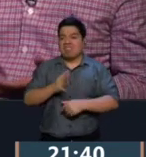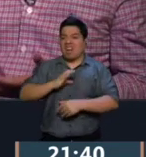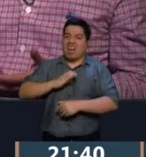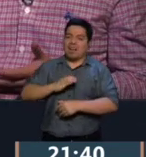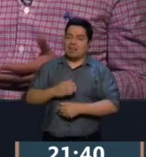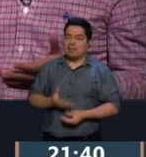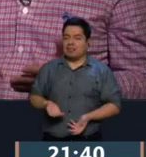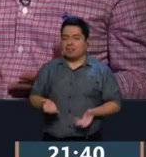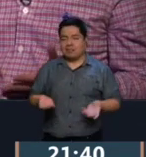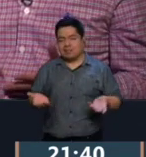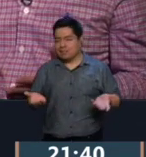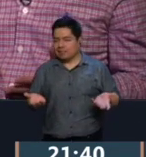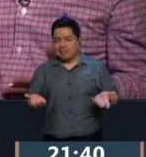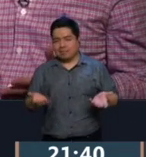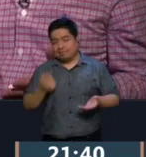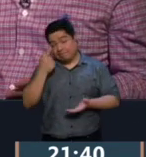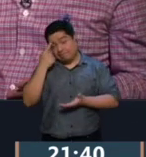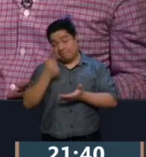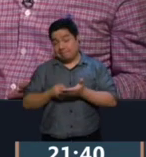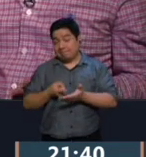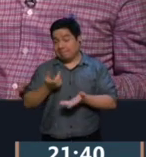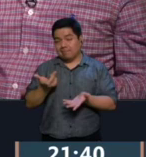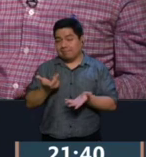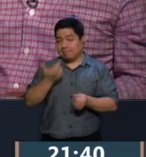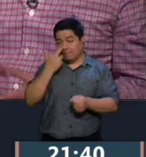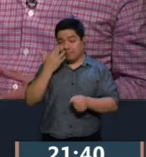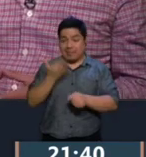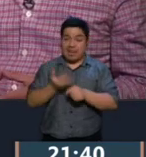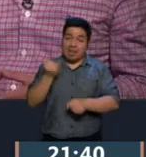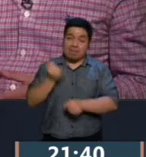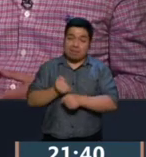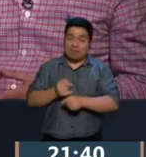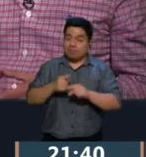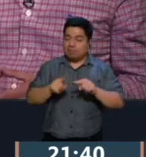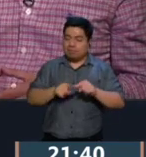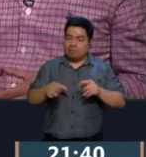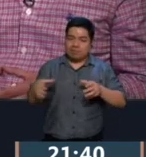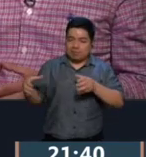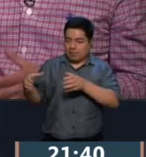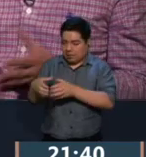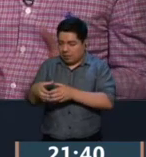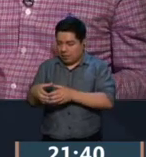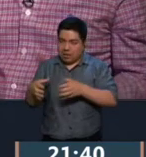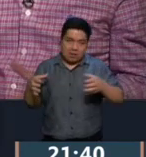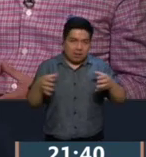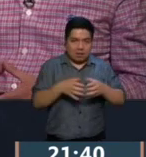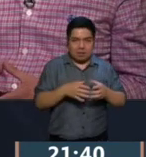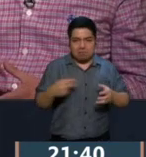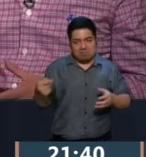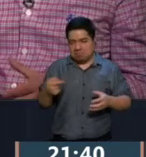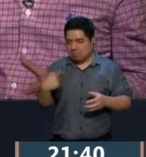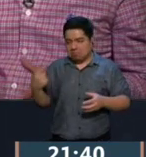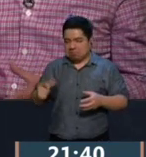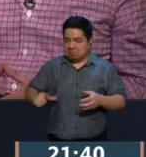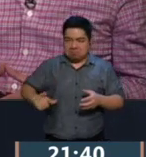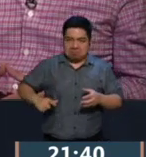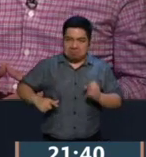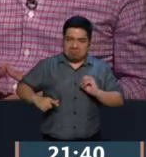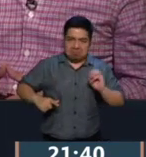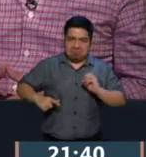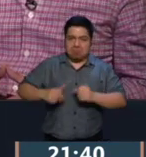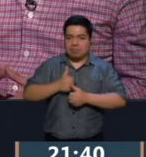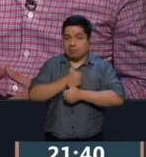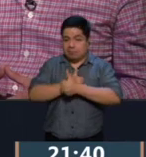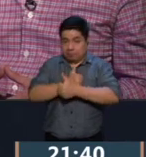O sea, creo que ha habido irresponsabilidad por parte de muchos actores políticos de la oposición. Yo pues no formo parte del gobierno, estoy compitiendo